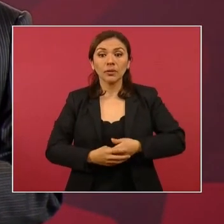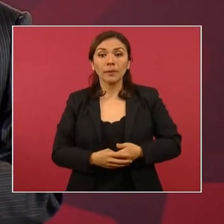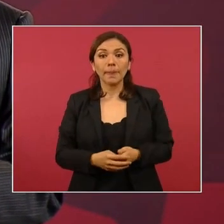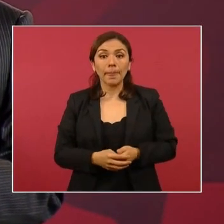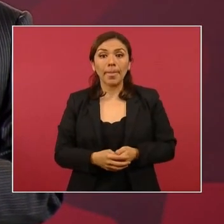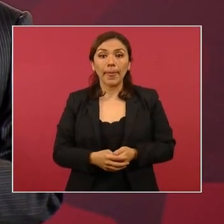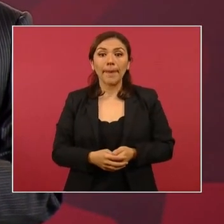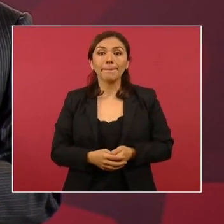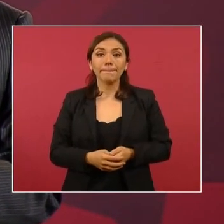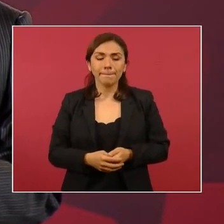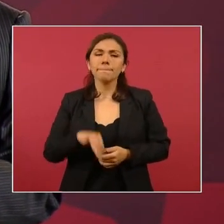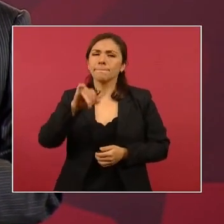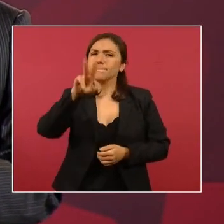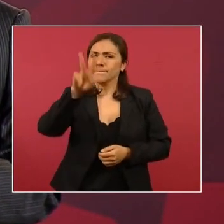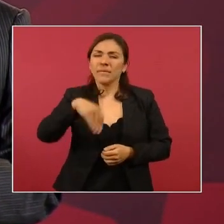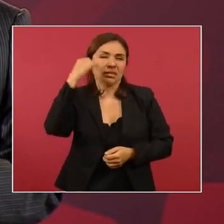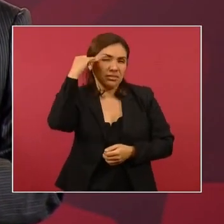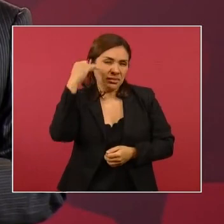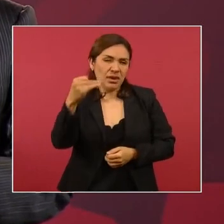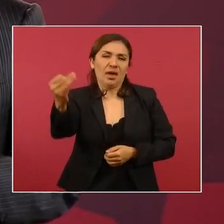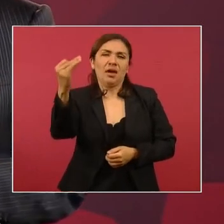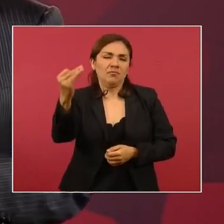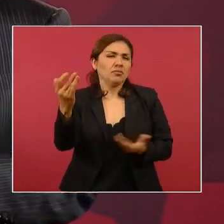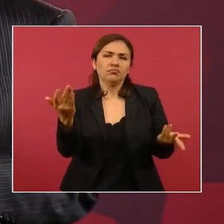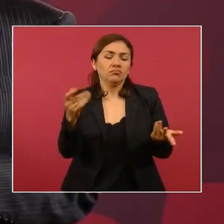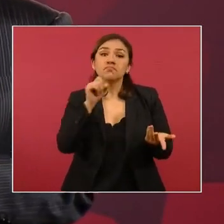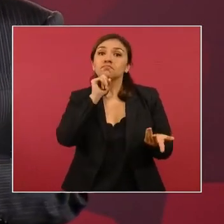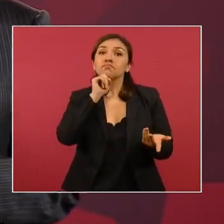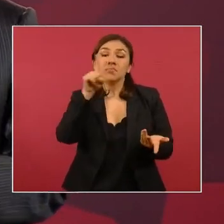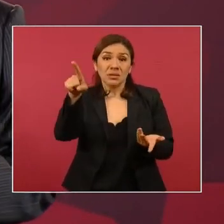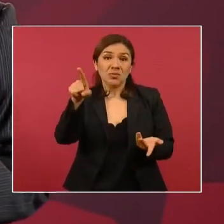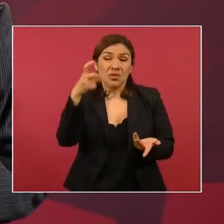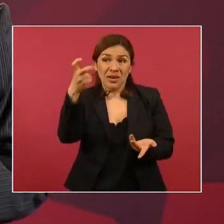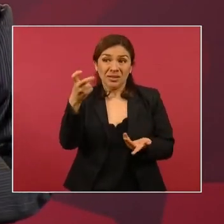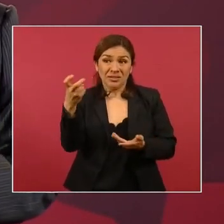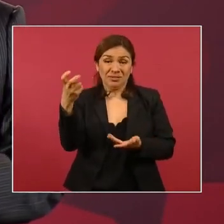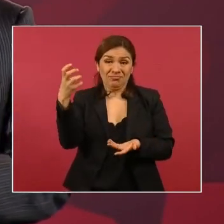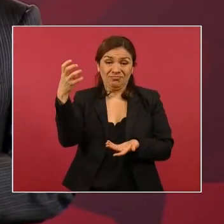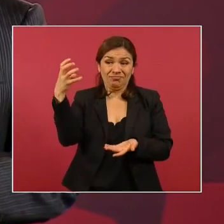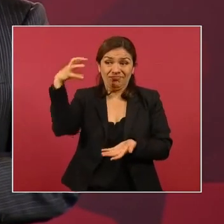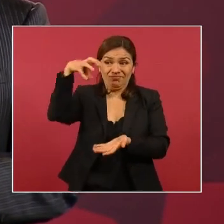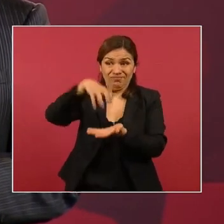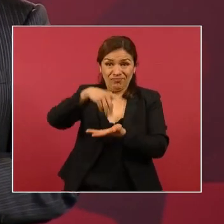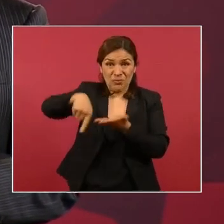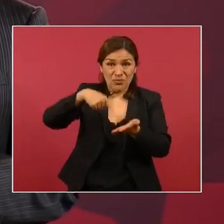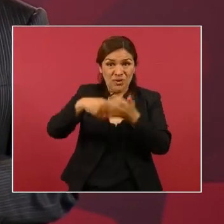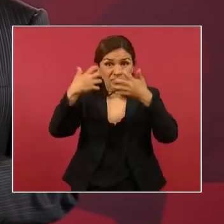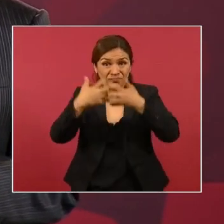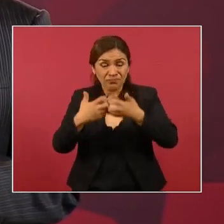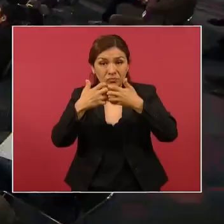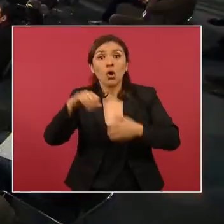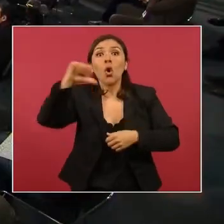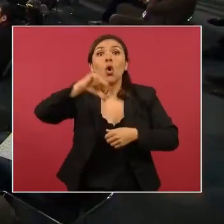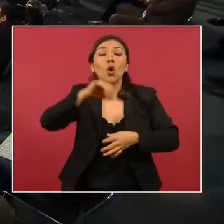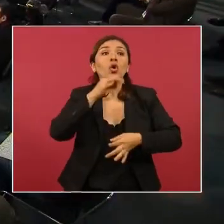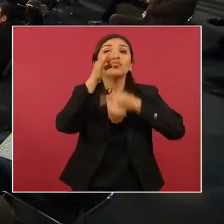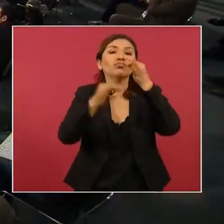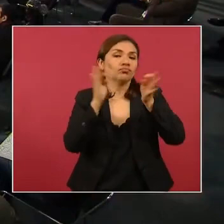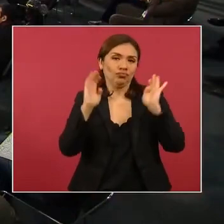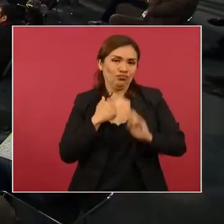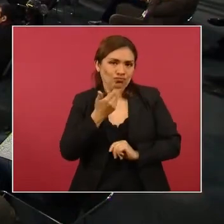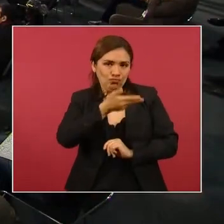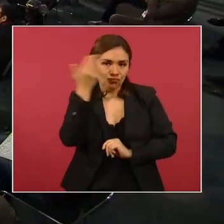Nos va a llevar tiempo. Bueno, esta misma planta, ¿no? No sé lo que vayan a anunciar hoy,